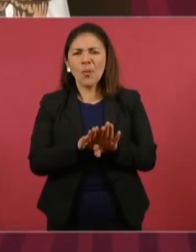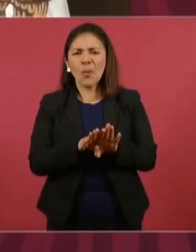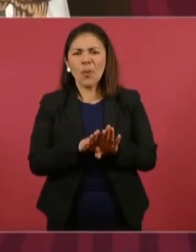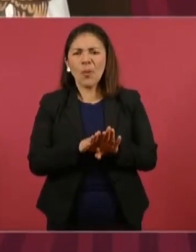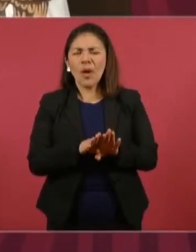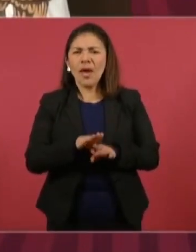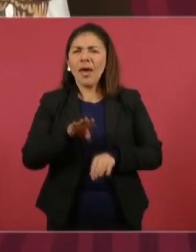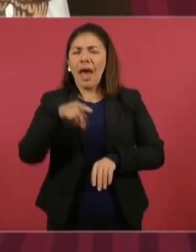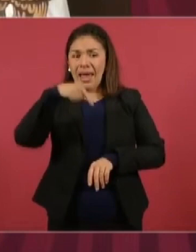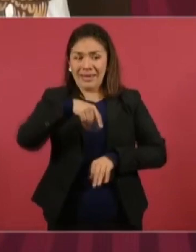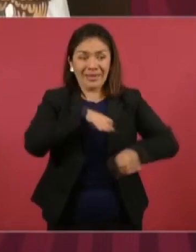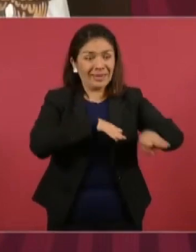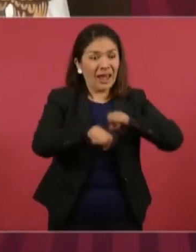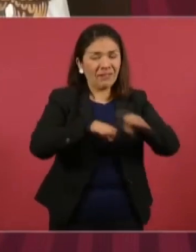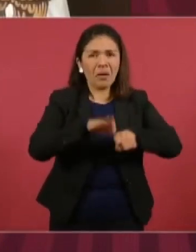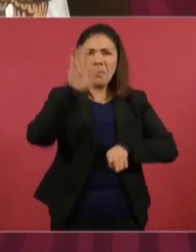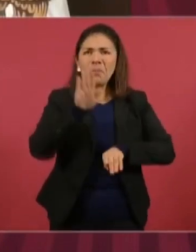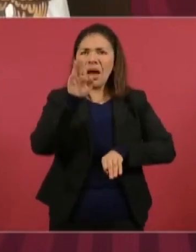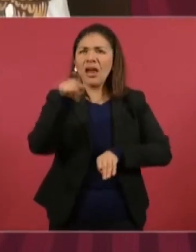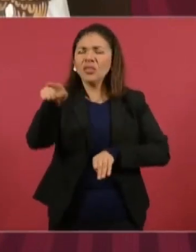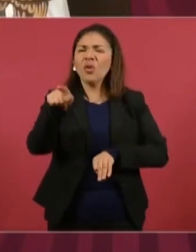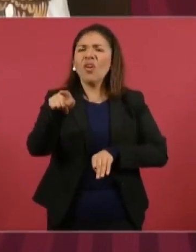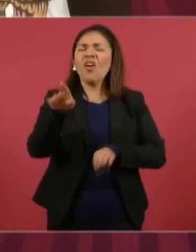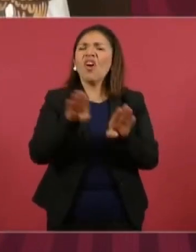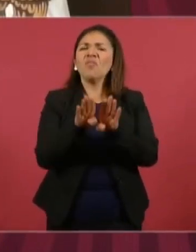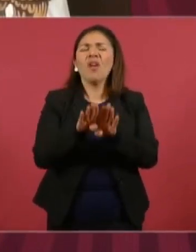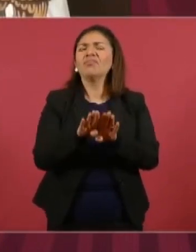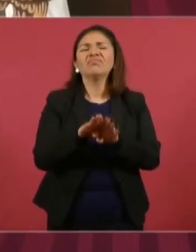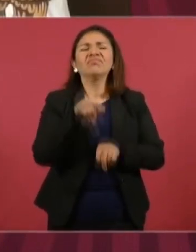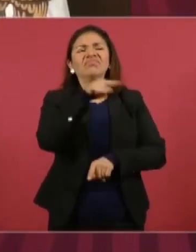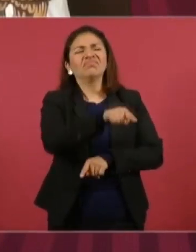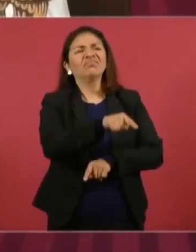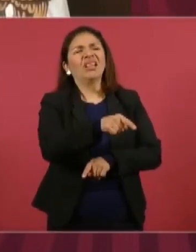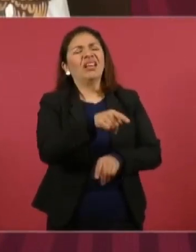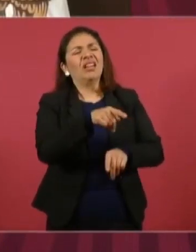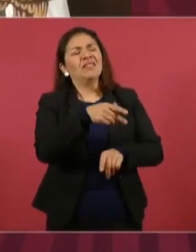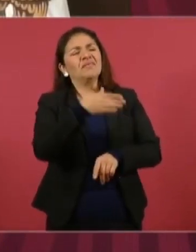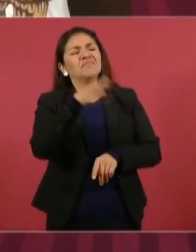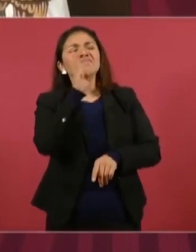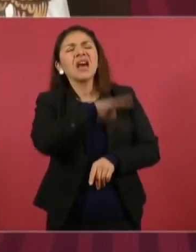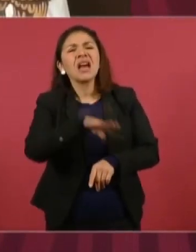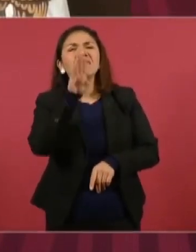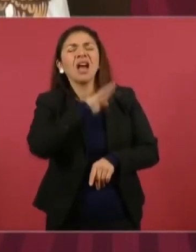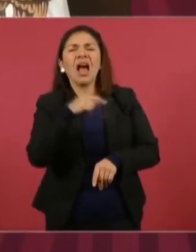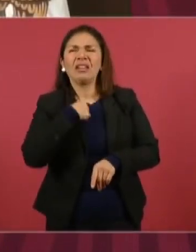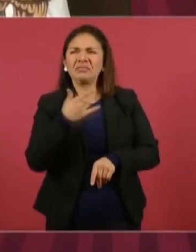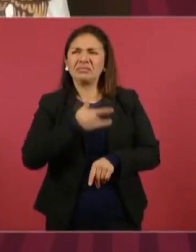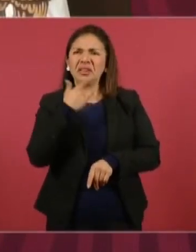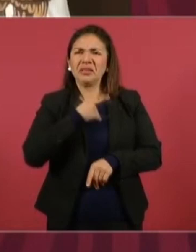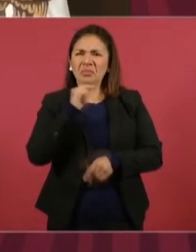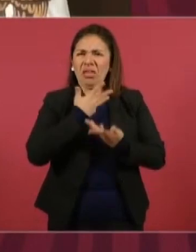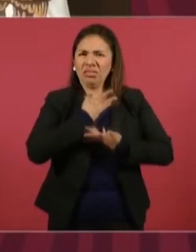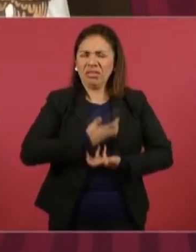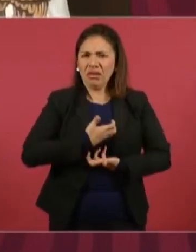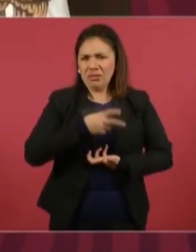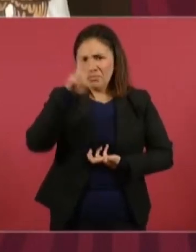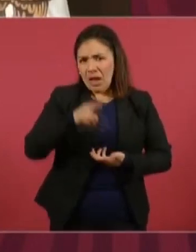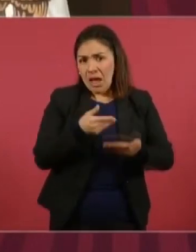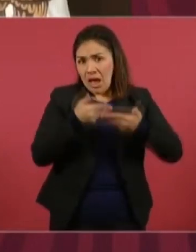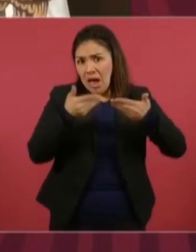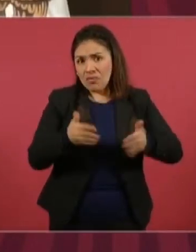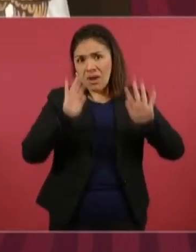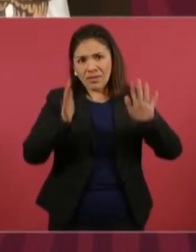desprestigiar las circunstancias de este trabajo de estas instituciones que en esta transformación se están volcando